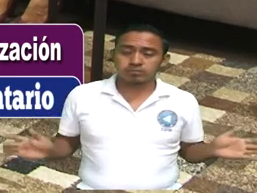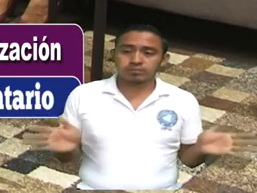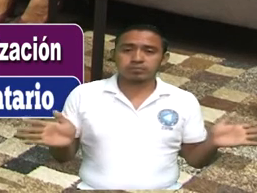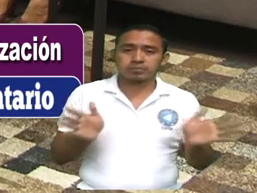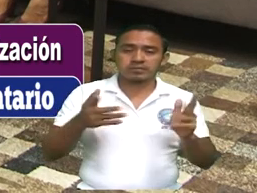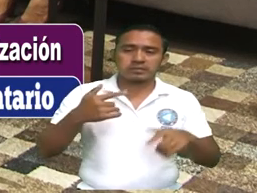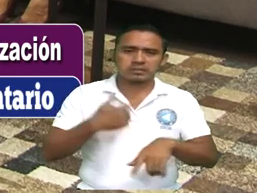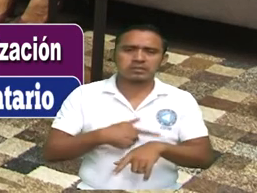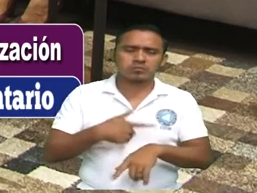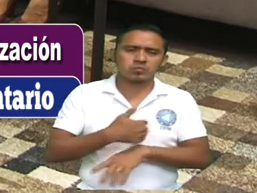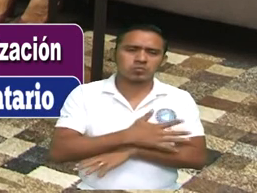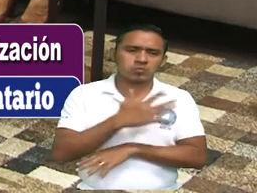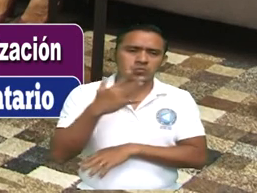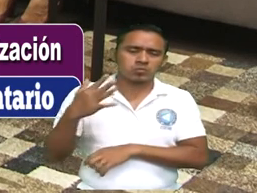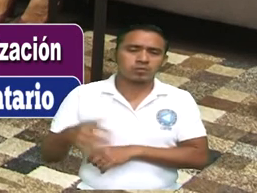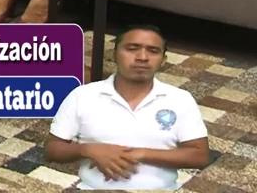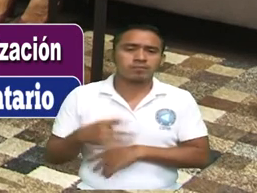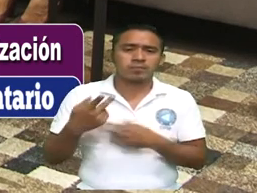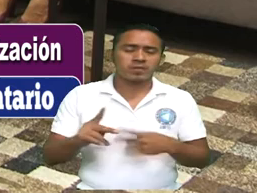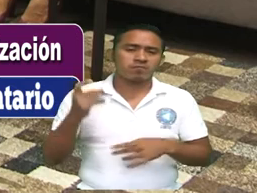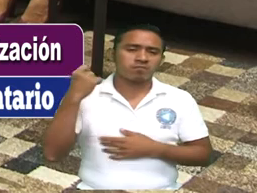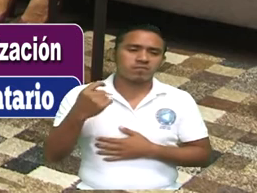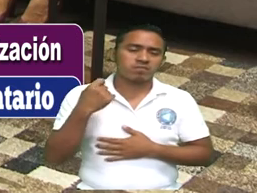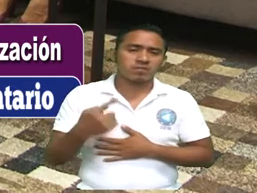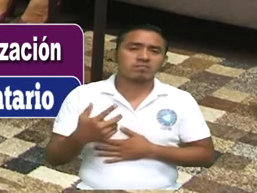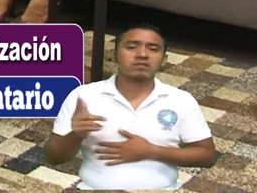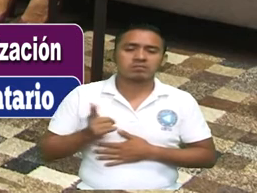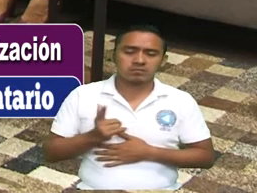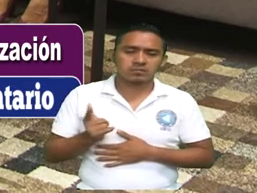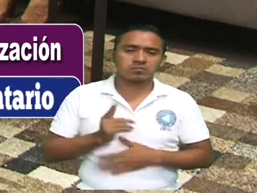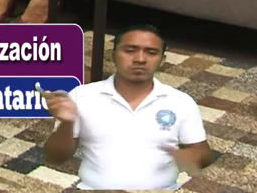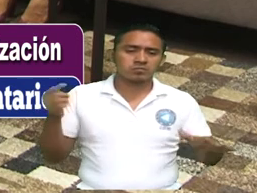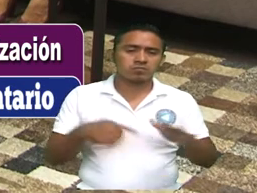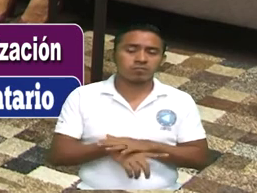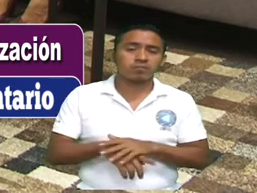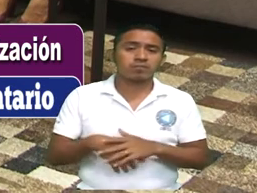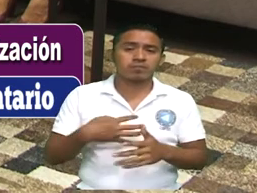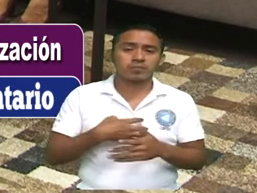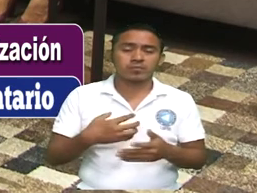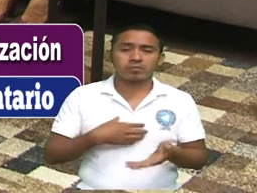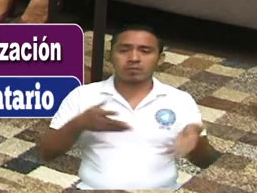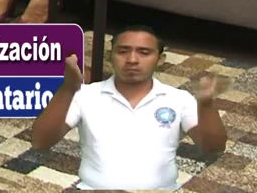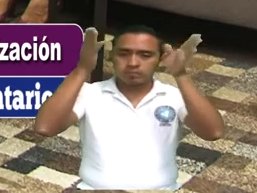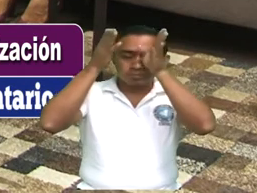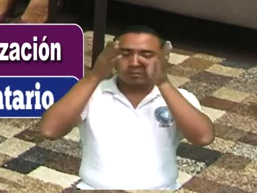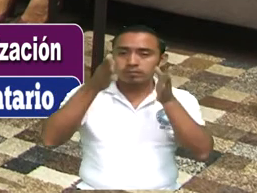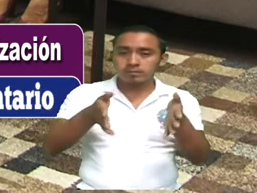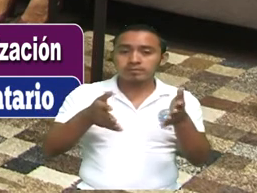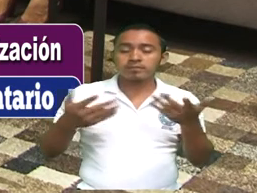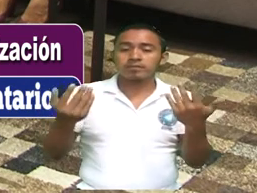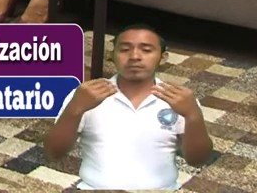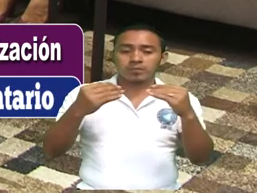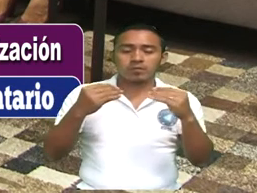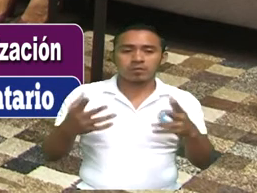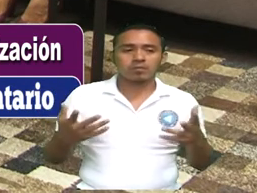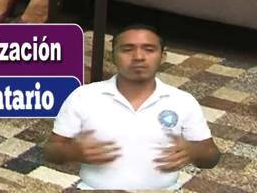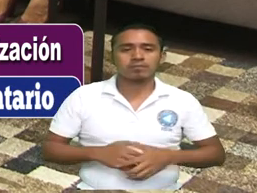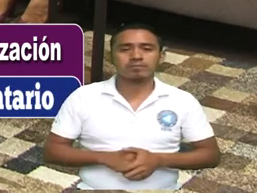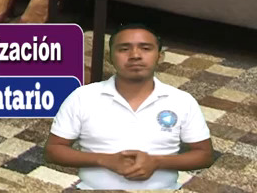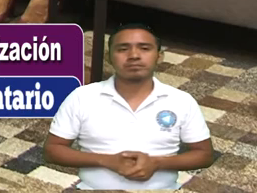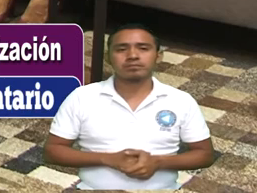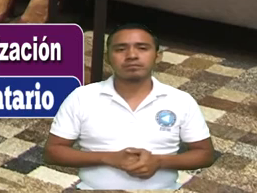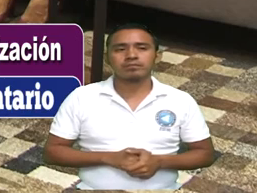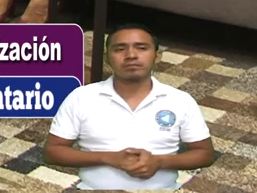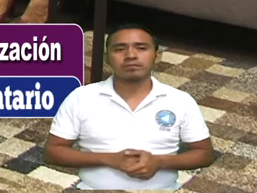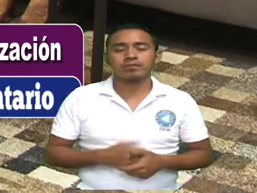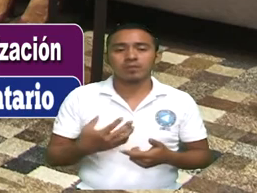desde hace rato, pero que aún falta y tenemos el reto de encauzar la educación hacia ese camino. De eso nos habla